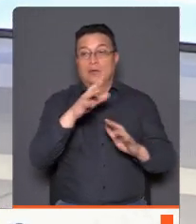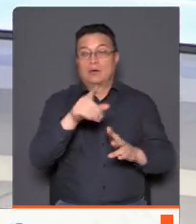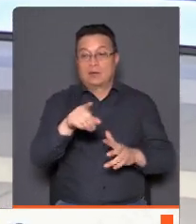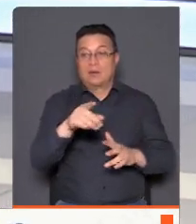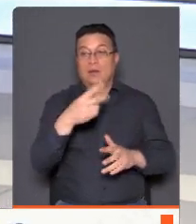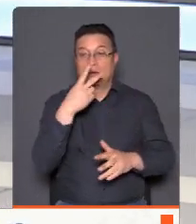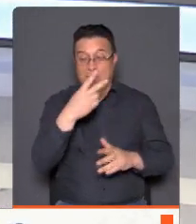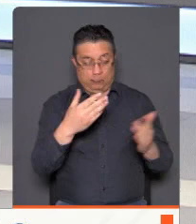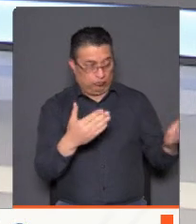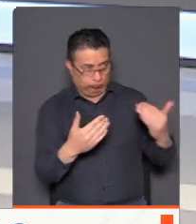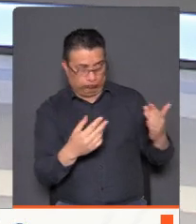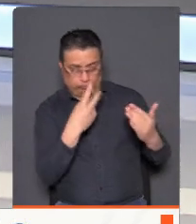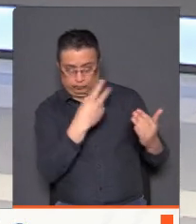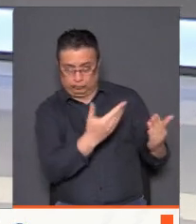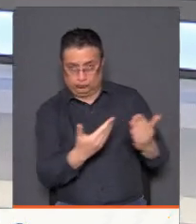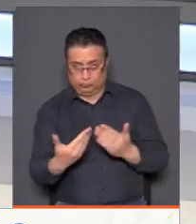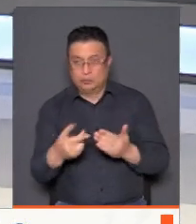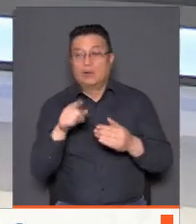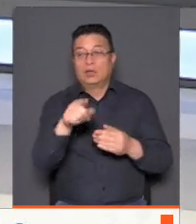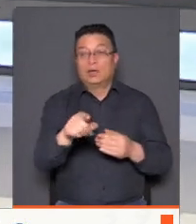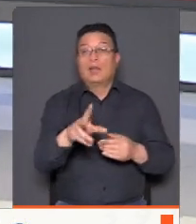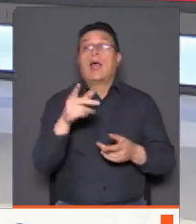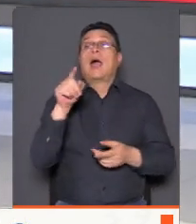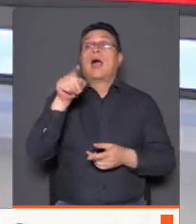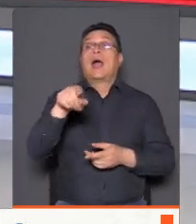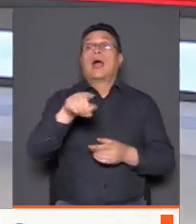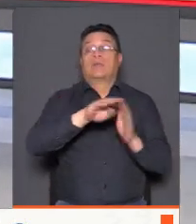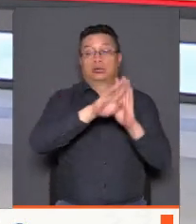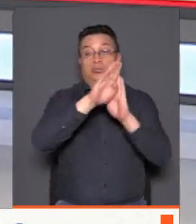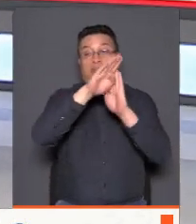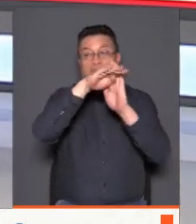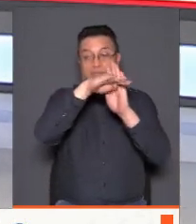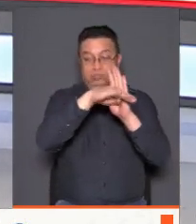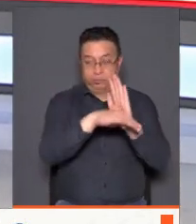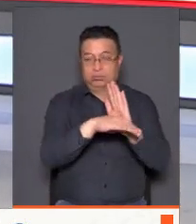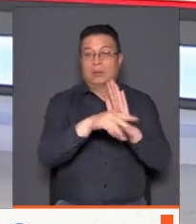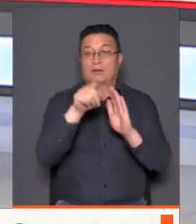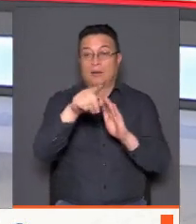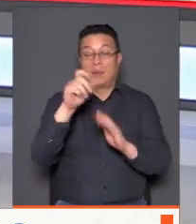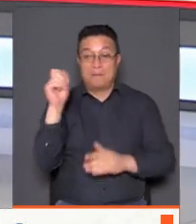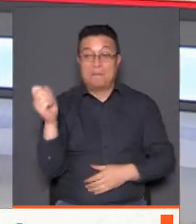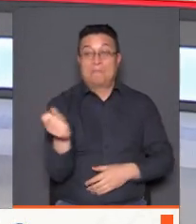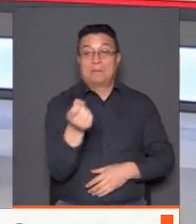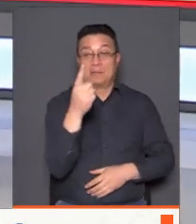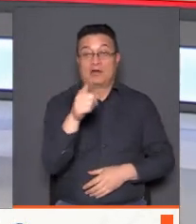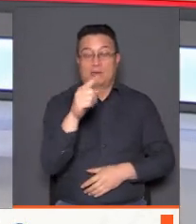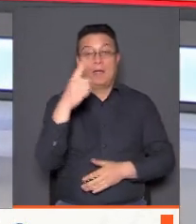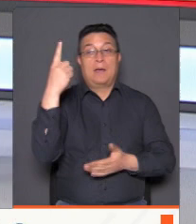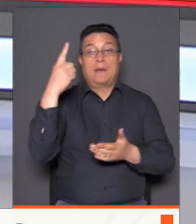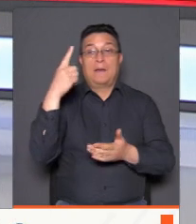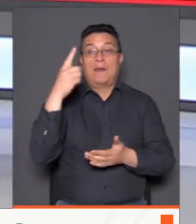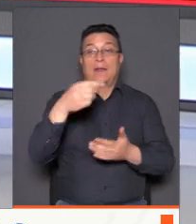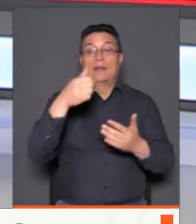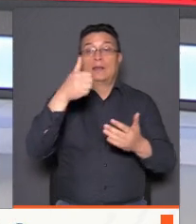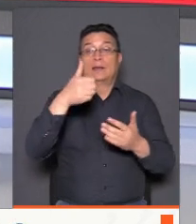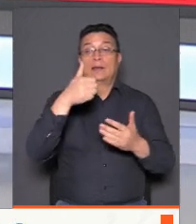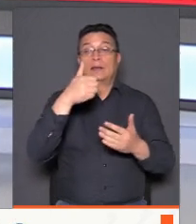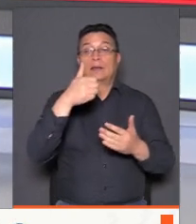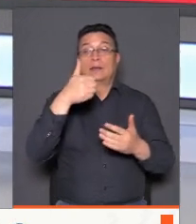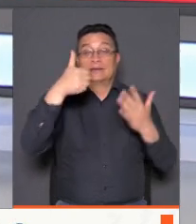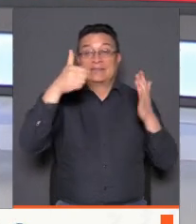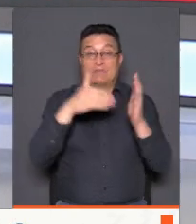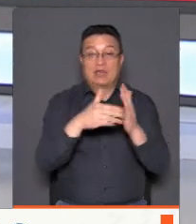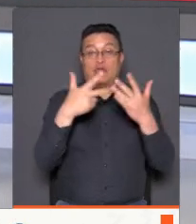preocupe, general. Ya, y comienza a bajar hasta acá. Así. En una primera vista, ese es el monto de 6.895 casos,